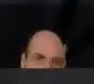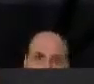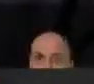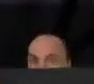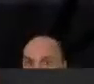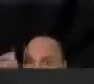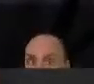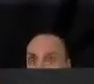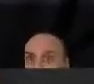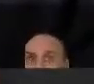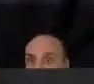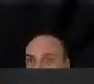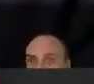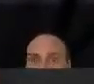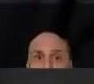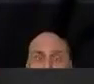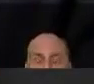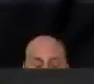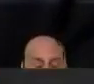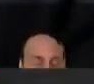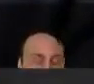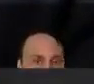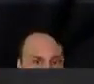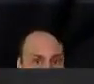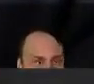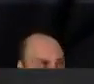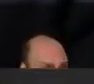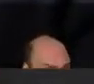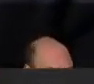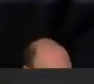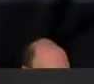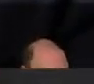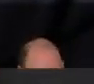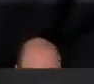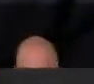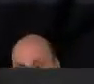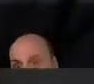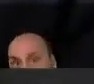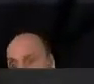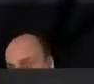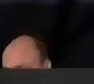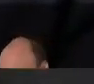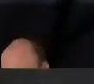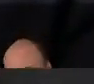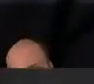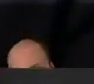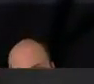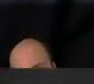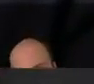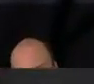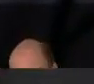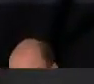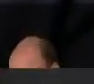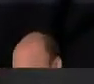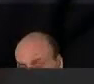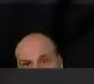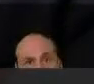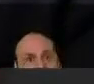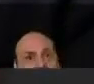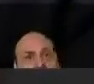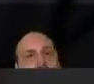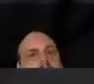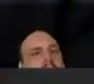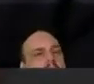oportunidad histórica tiene todo pero los argentinos no tenemos nada sabe por qué porque en el medio hay una serie de